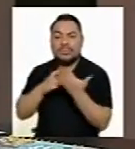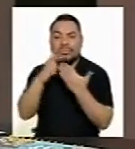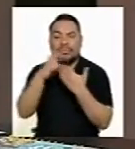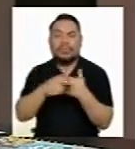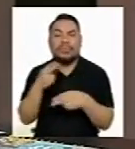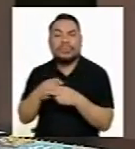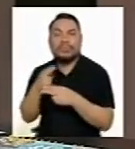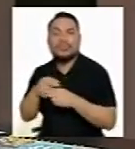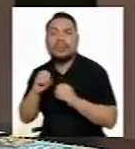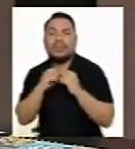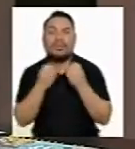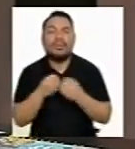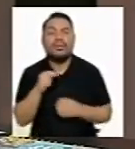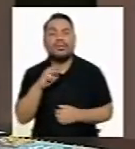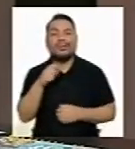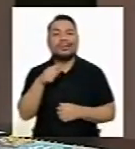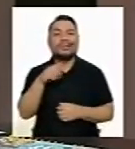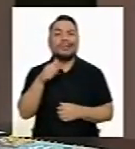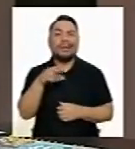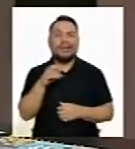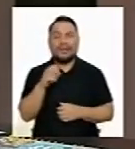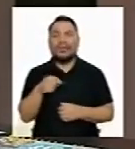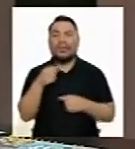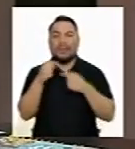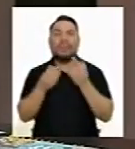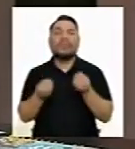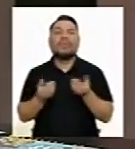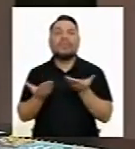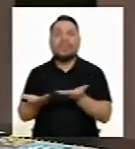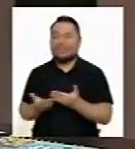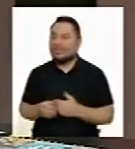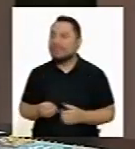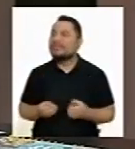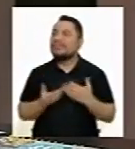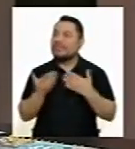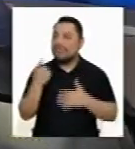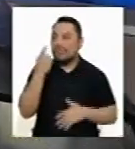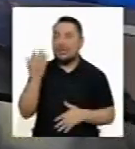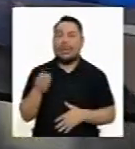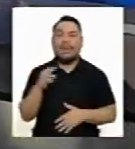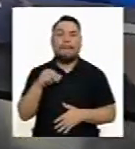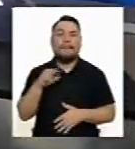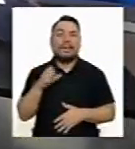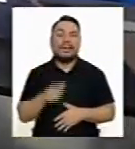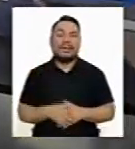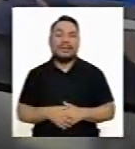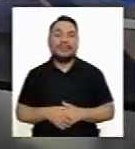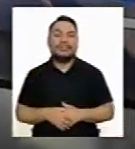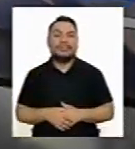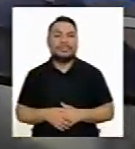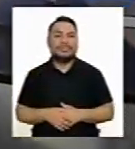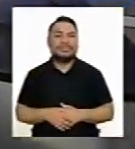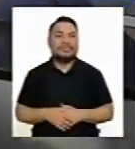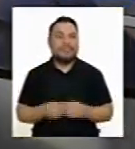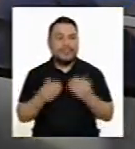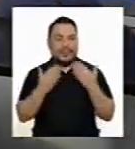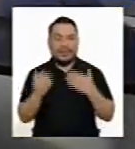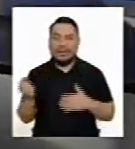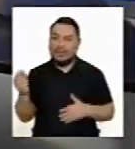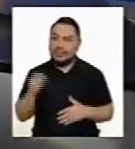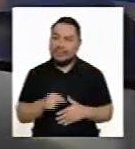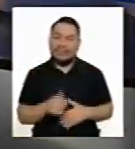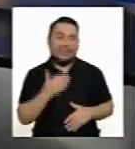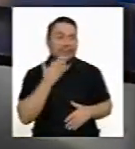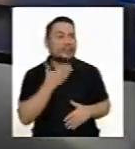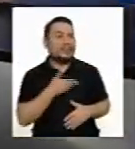llama Orquestando. ¿De qué trata? Se lo consultamos a nuestro invitado. ¿Cómo está, señor Martel? Muchísimas gracias por estar aquí. Muchas gracias, Romy,